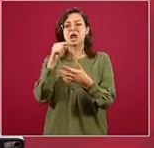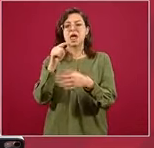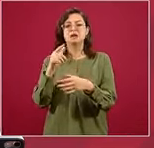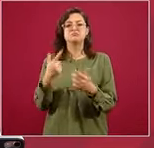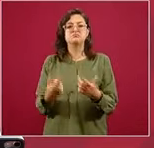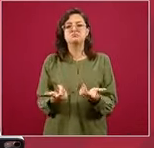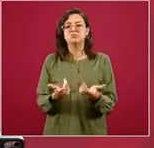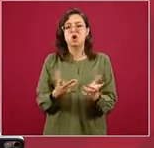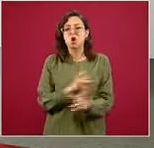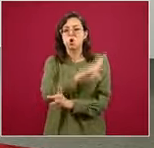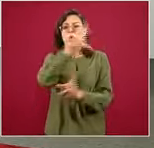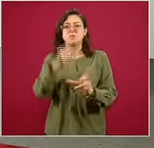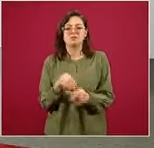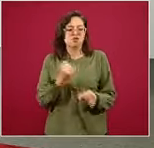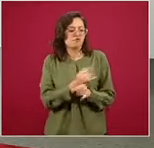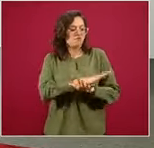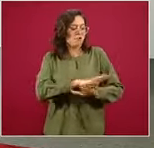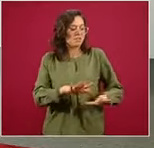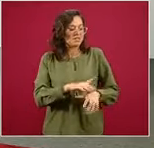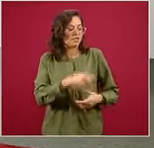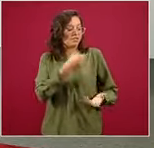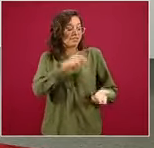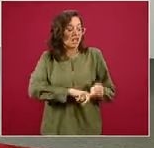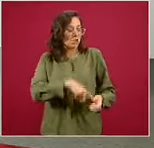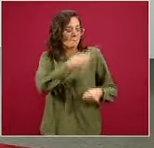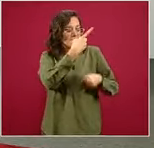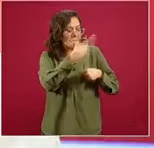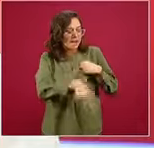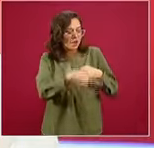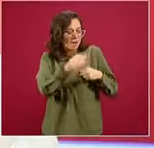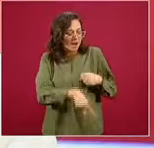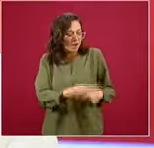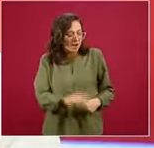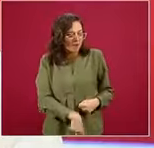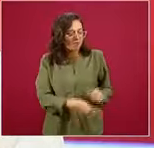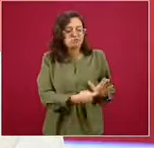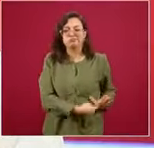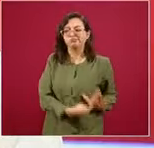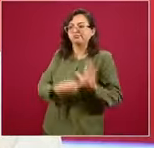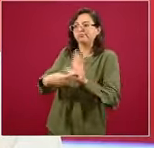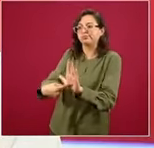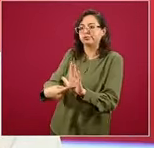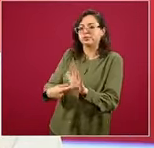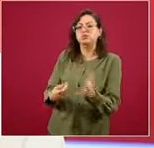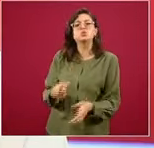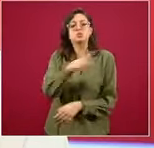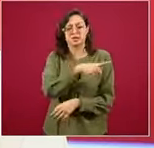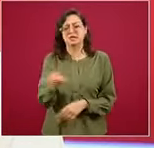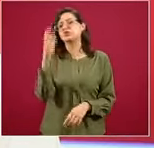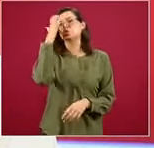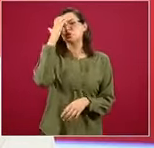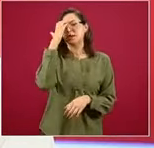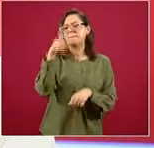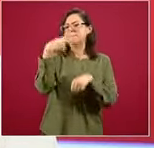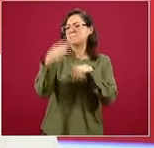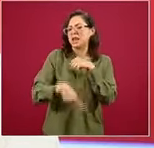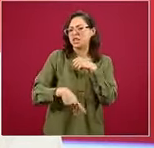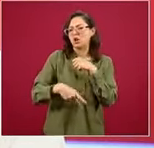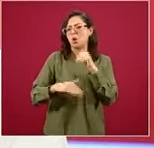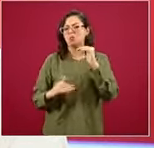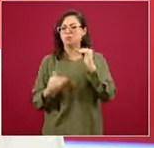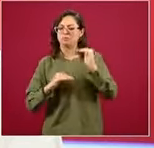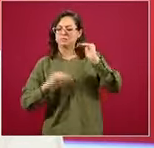visualización de los riesgos que se evalúan. Existen 4 indicadores que ustedes los conocen, los hemos dicho muchas